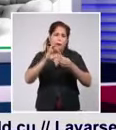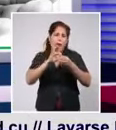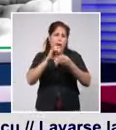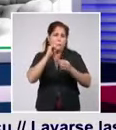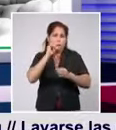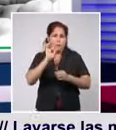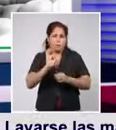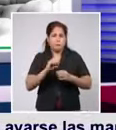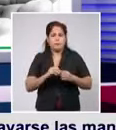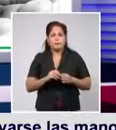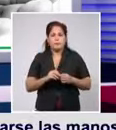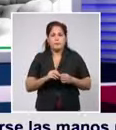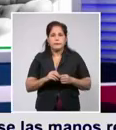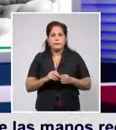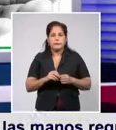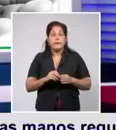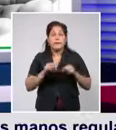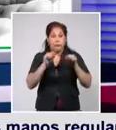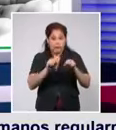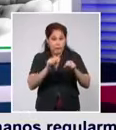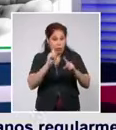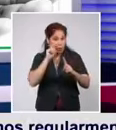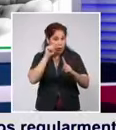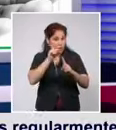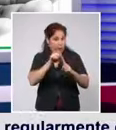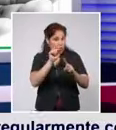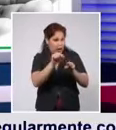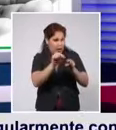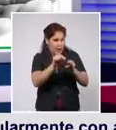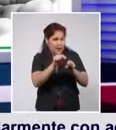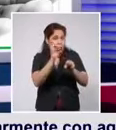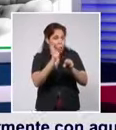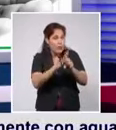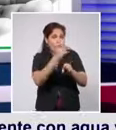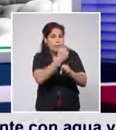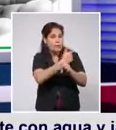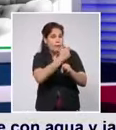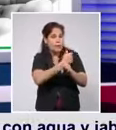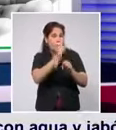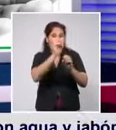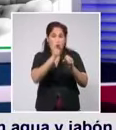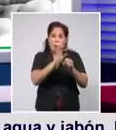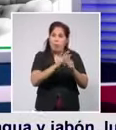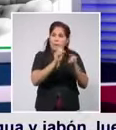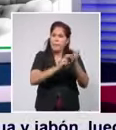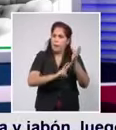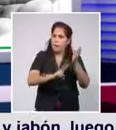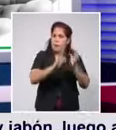Biotecnología, CIGB. A propósito de este y de su inicio en el oriente del